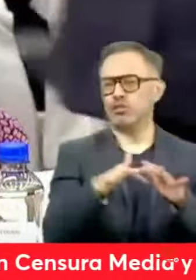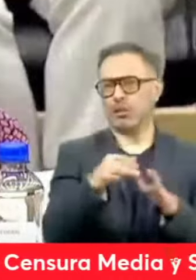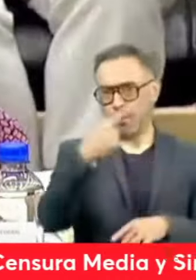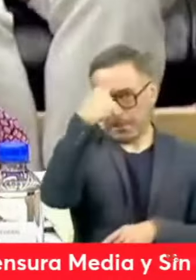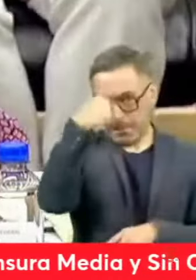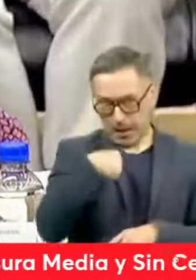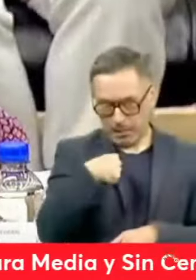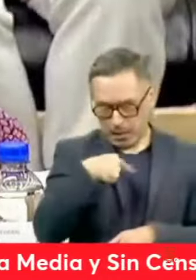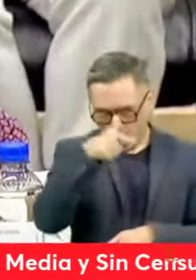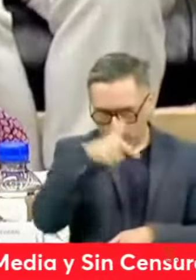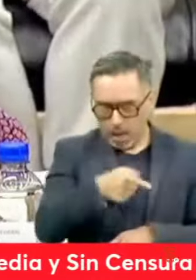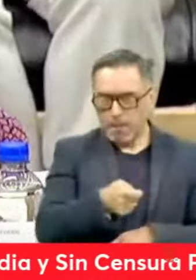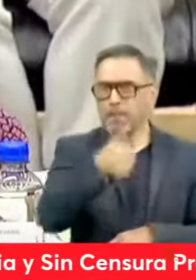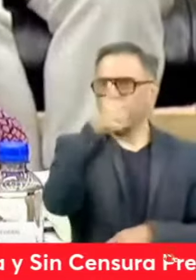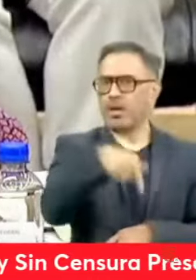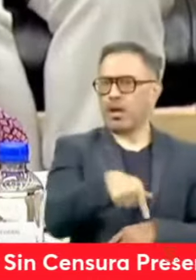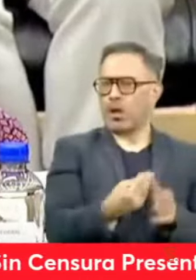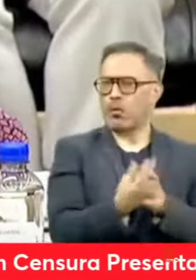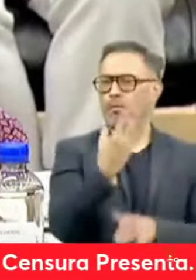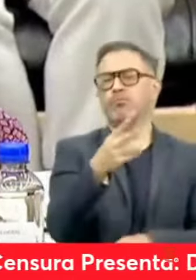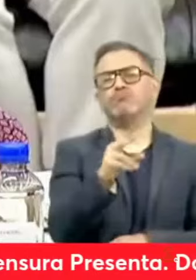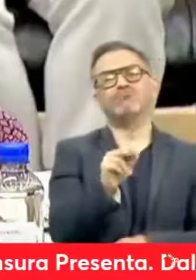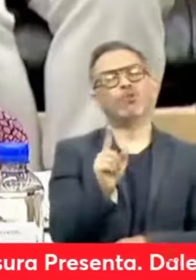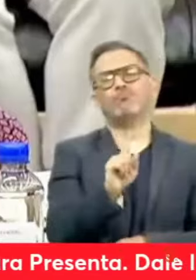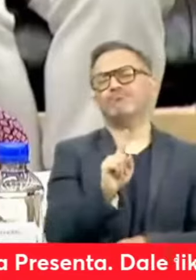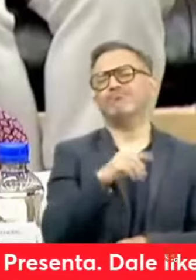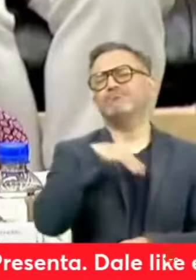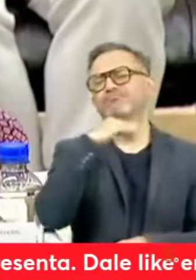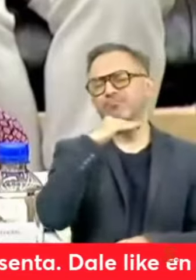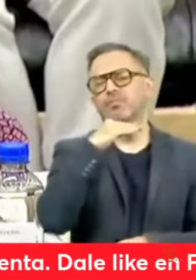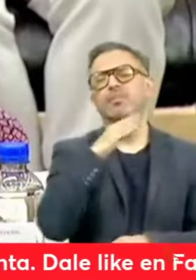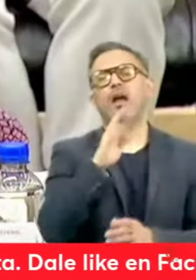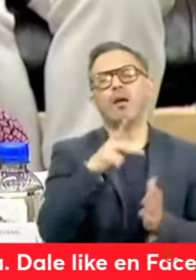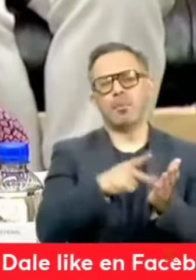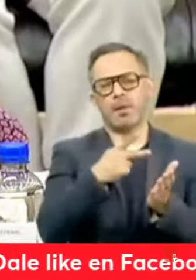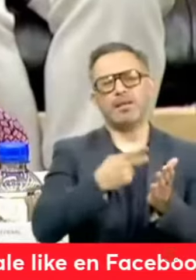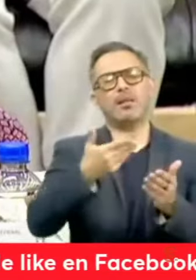novedad. Ya lo había visto anteriormente y hoy es más